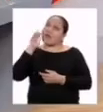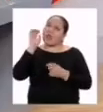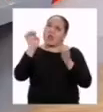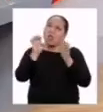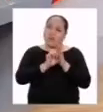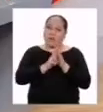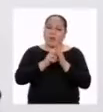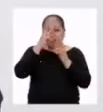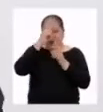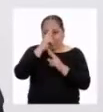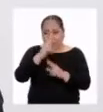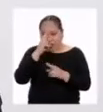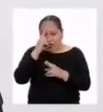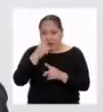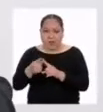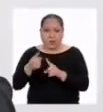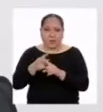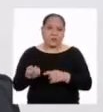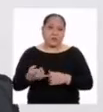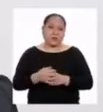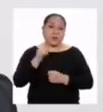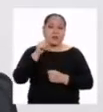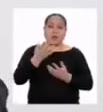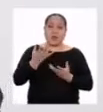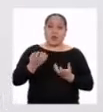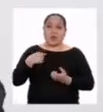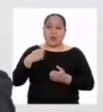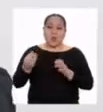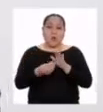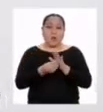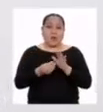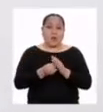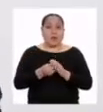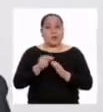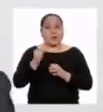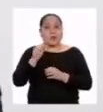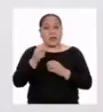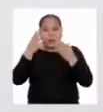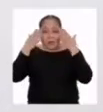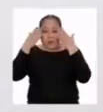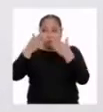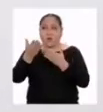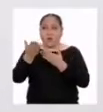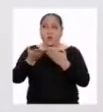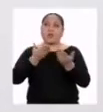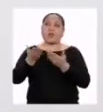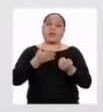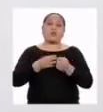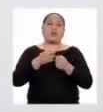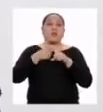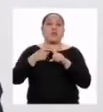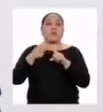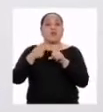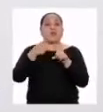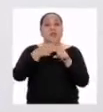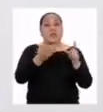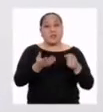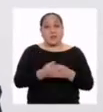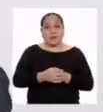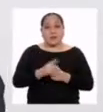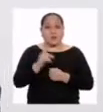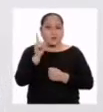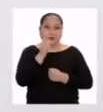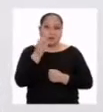respetar más la diversidad. Algo que quisiera decirte es que el enfoque de atención a la diversidad